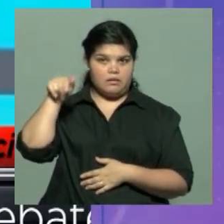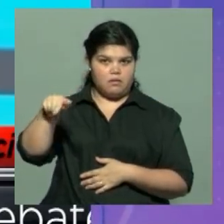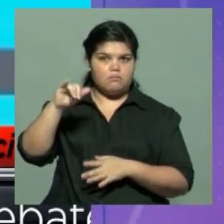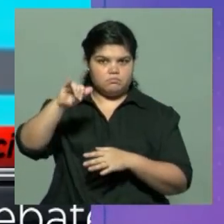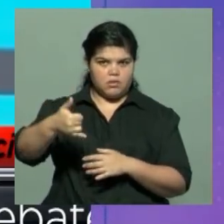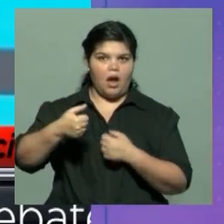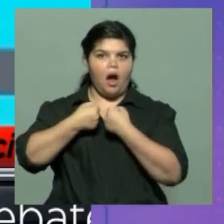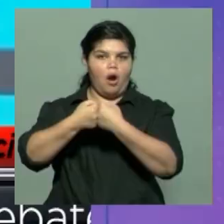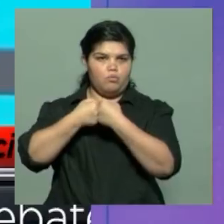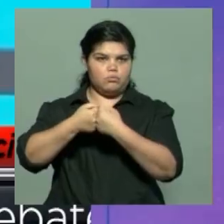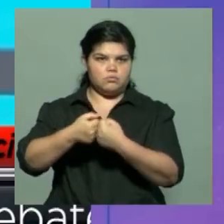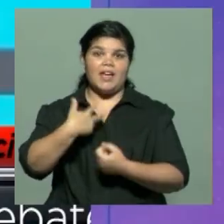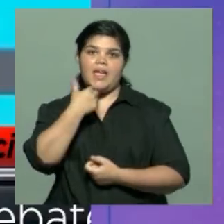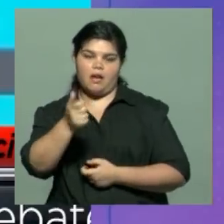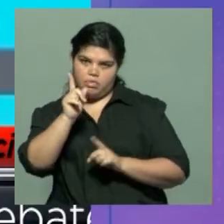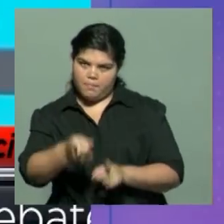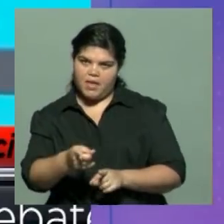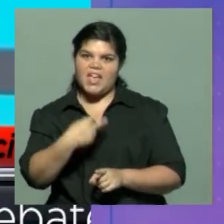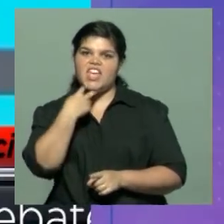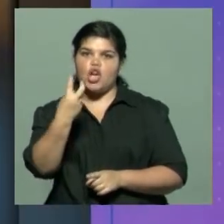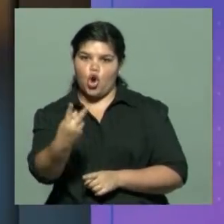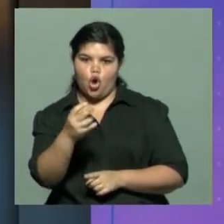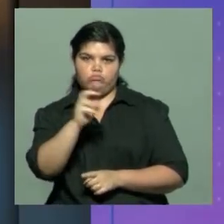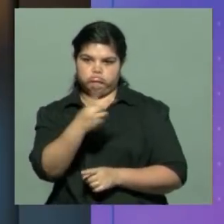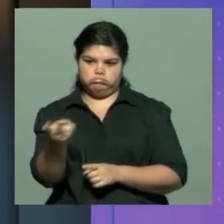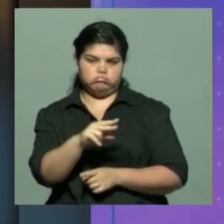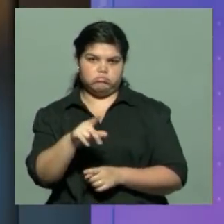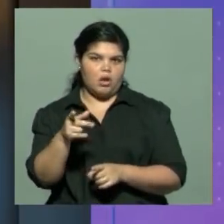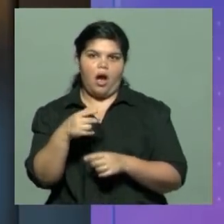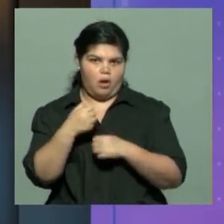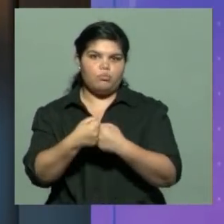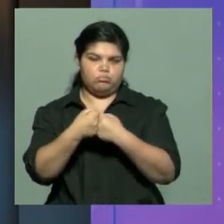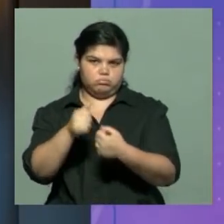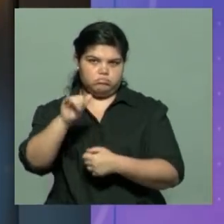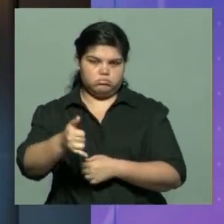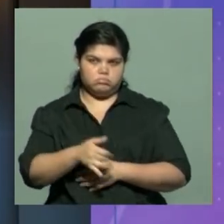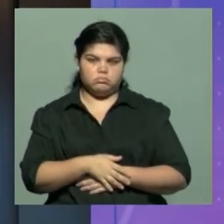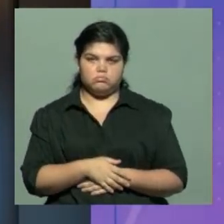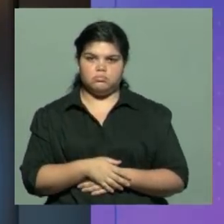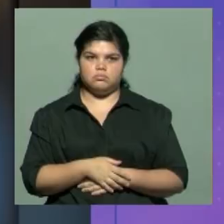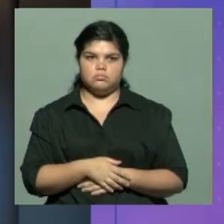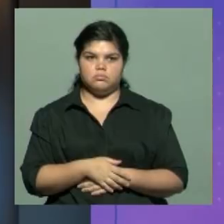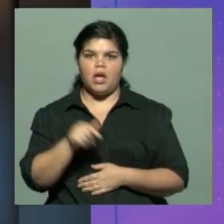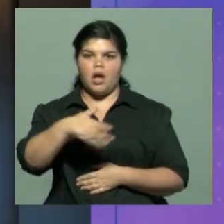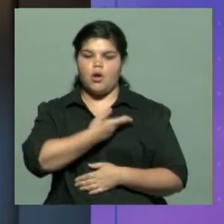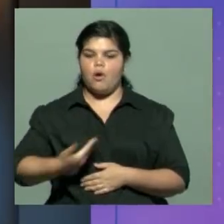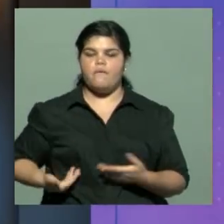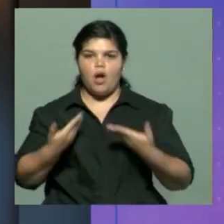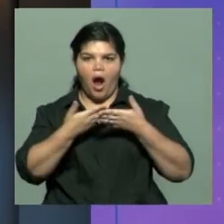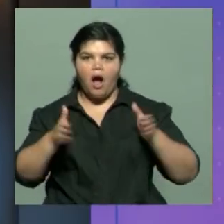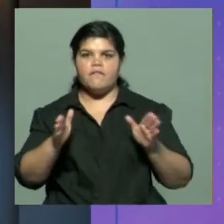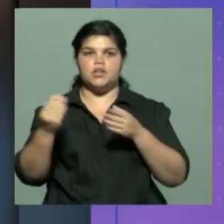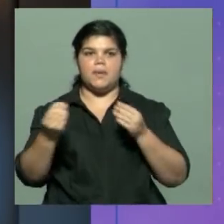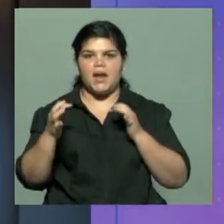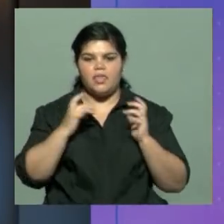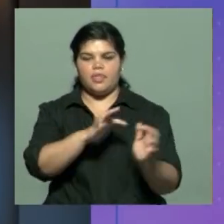el aborto. Sí, mi hija también, obviamente, y mi hijo también, los dos. El gobierno ha tenido una apertura para que se